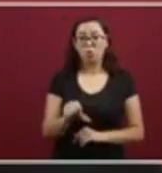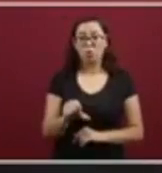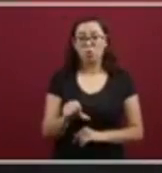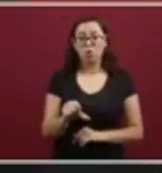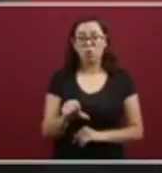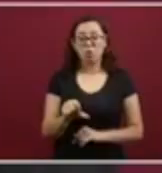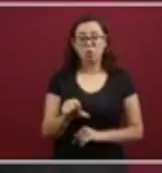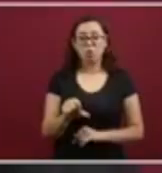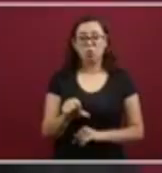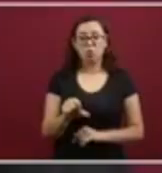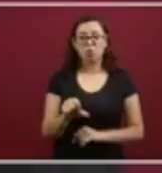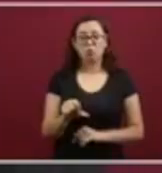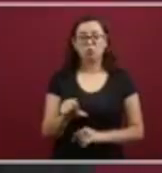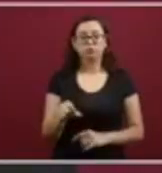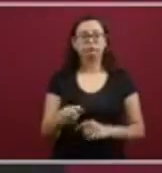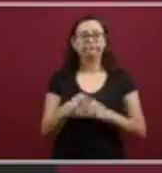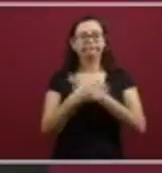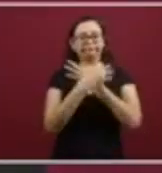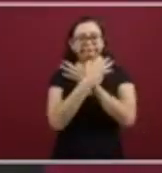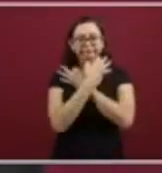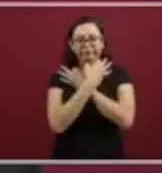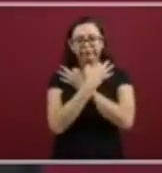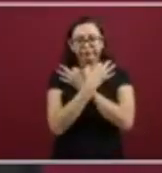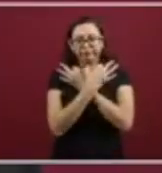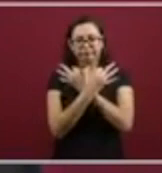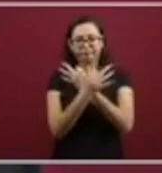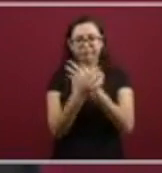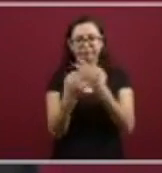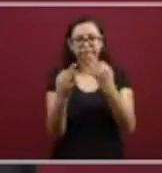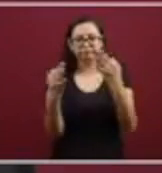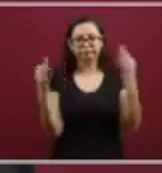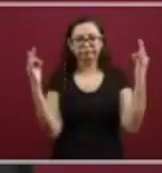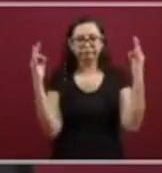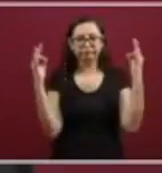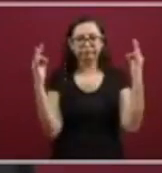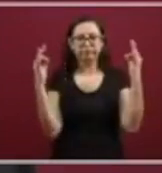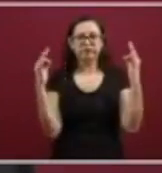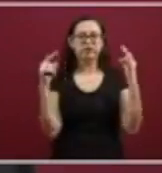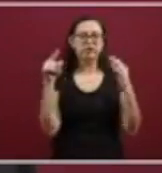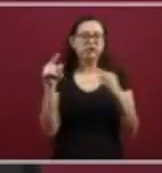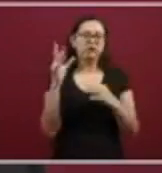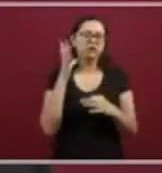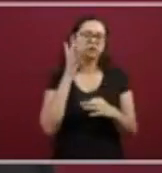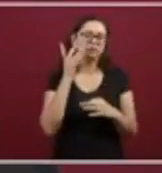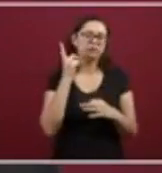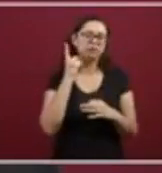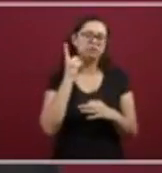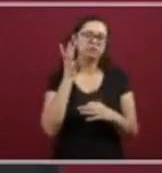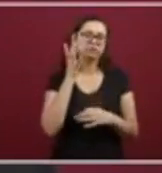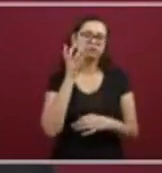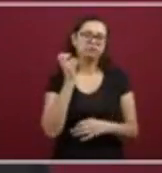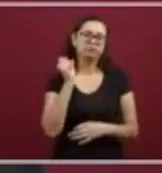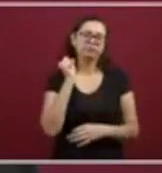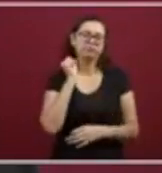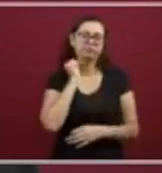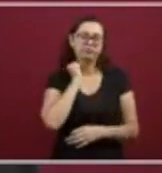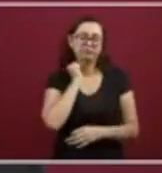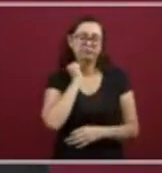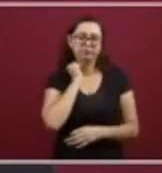haga la declaratoria la Comisión Permanente del Congreso, y hoy